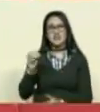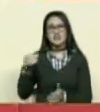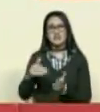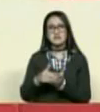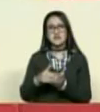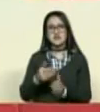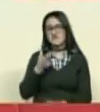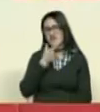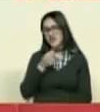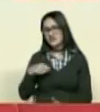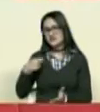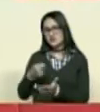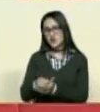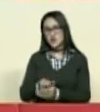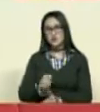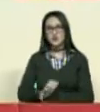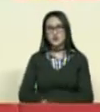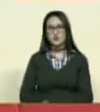mil, facilito.